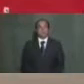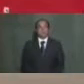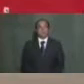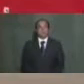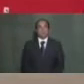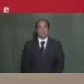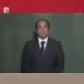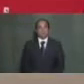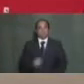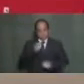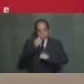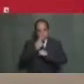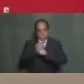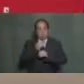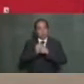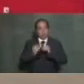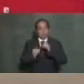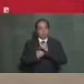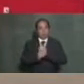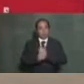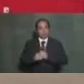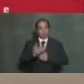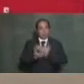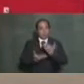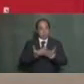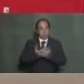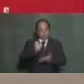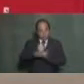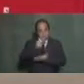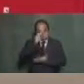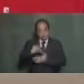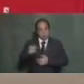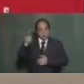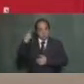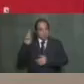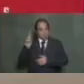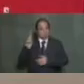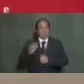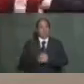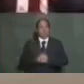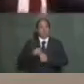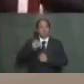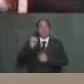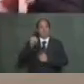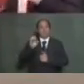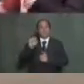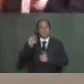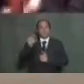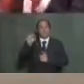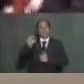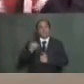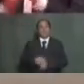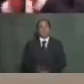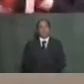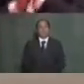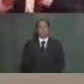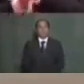El secretario de Obras y Servicios de la Ciudad de México, maestro Jesús Antonio Esteva Medina.